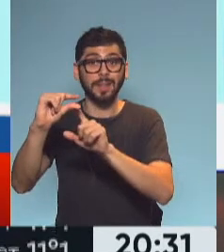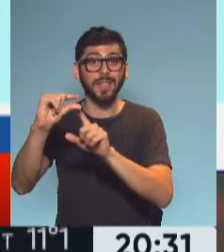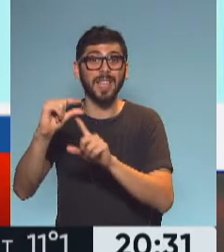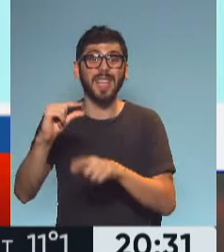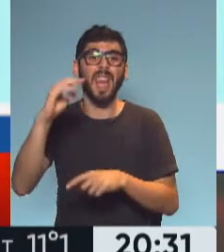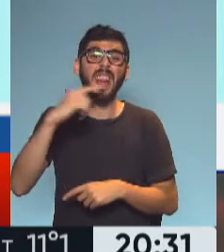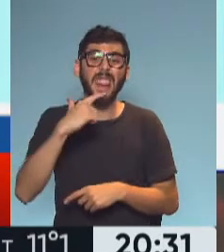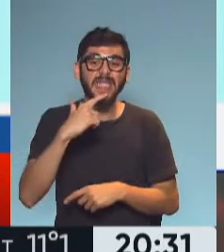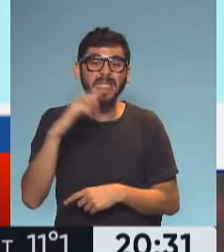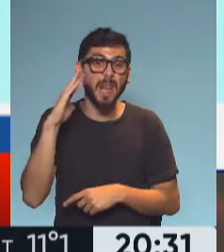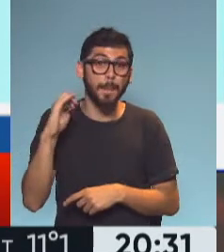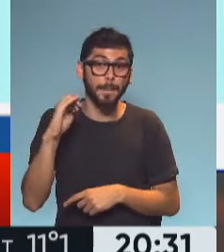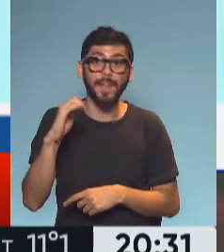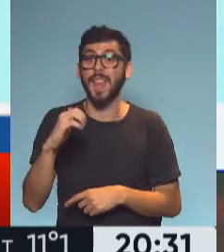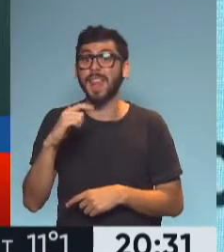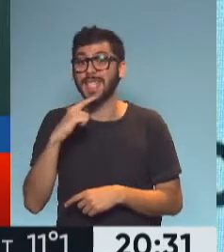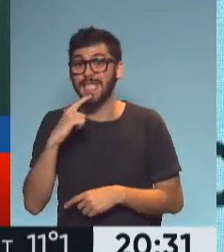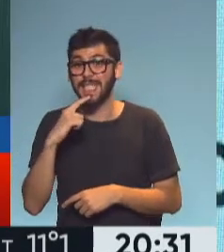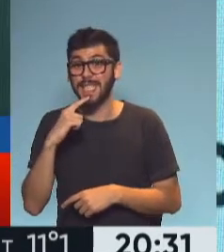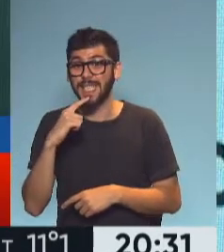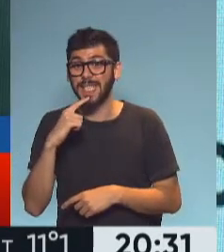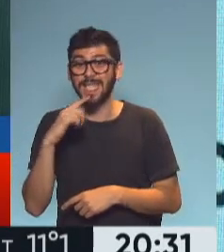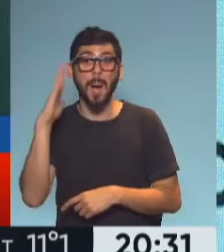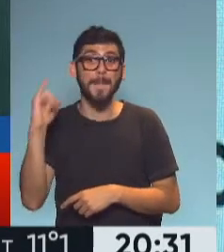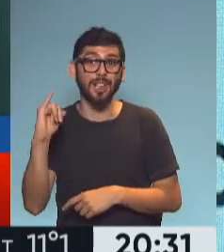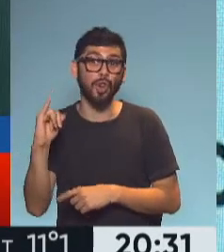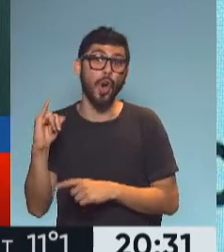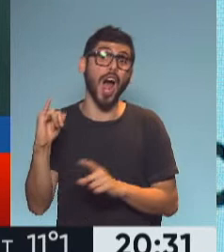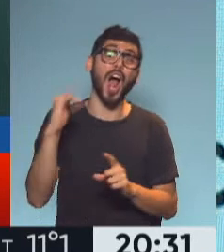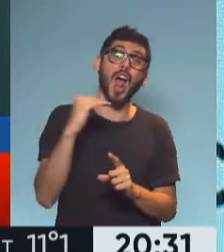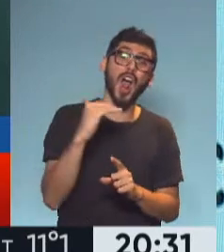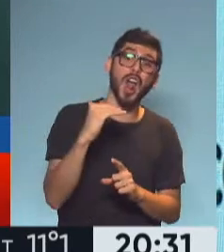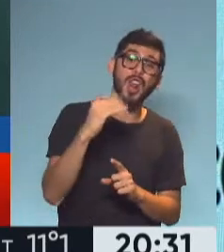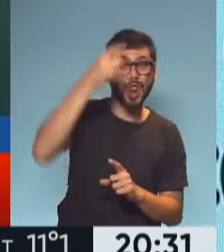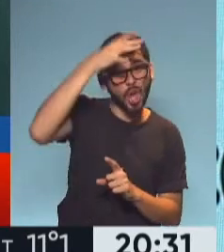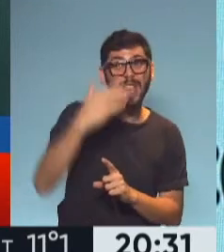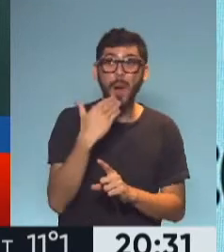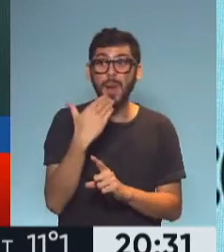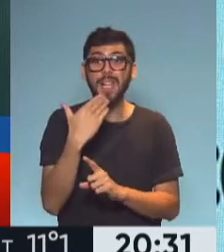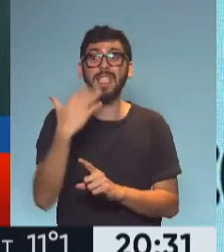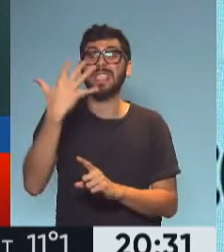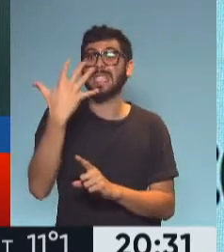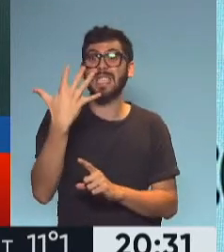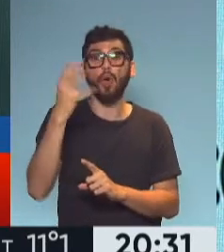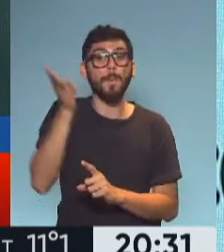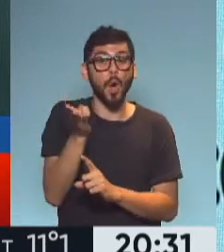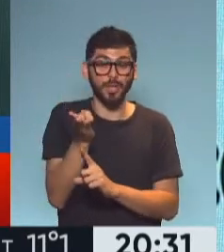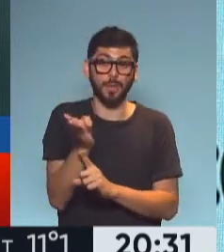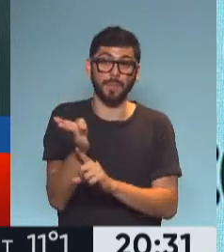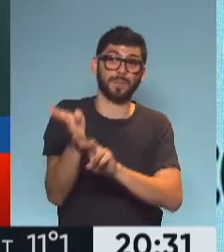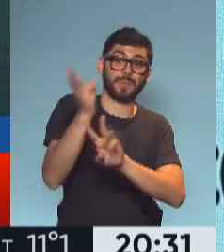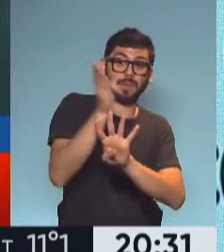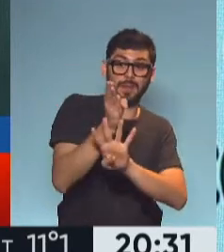del 17 al 12, ¿sí? Uh-huh. Del 17 de marzo al 12 de abril, aumento del 5.15%. Al 29 de abril,